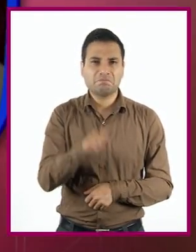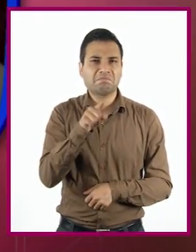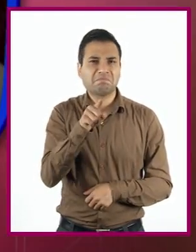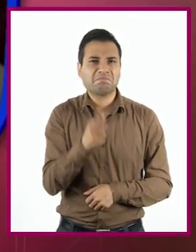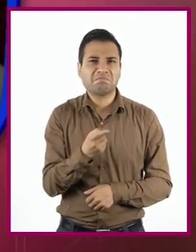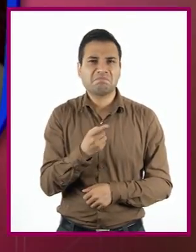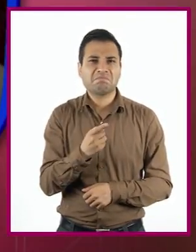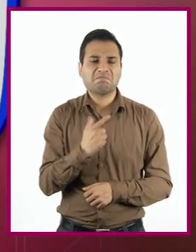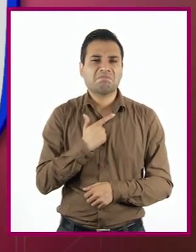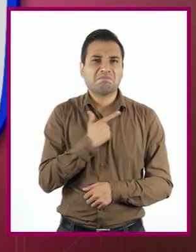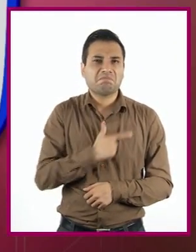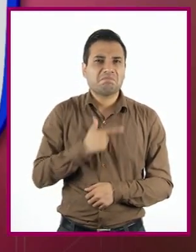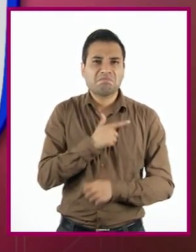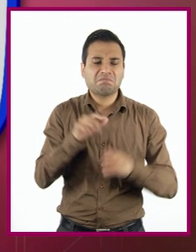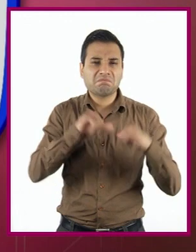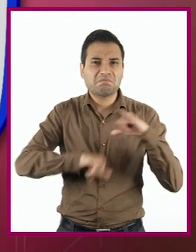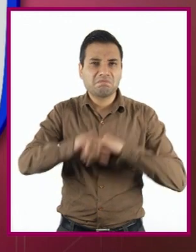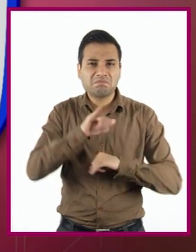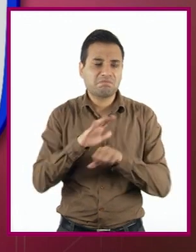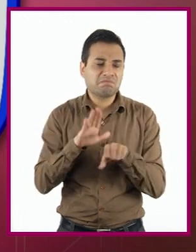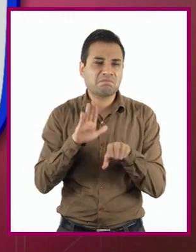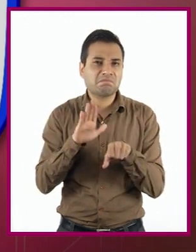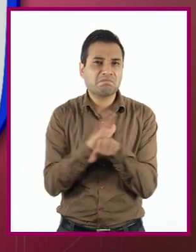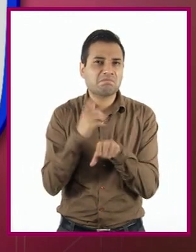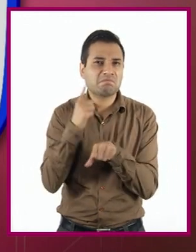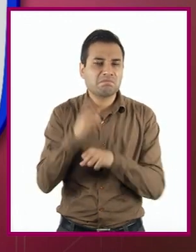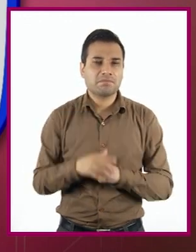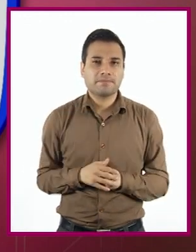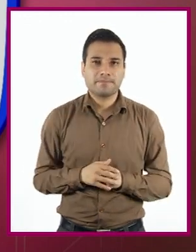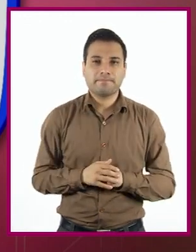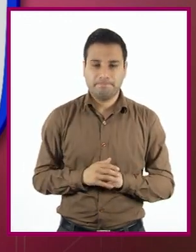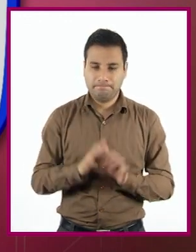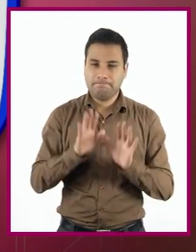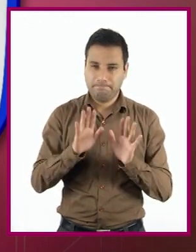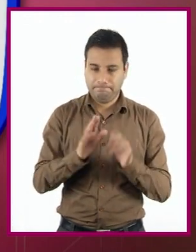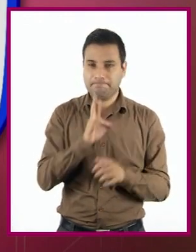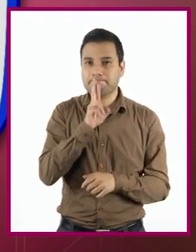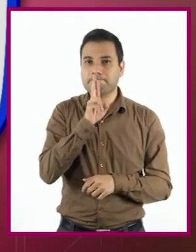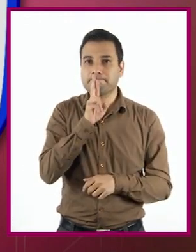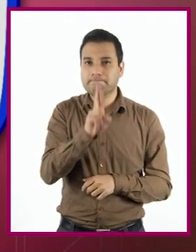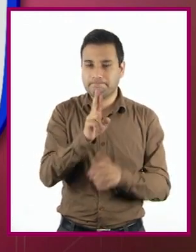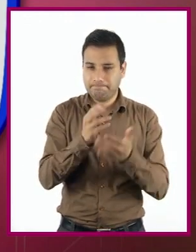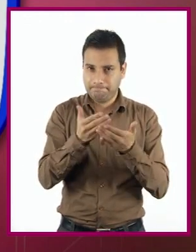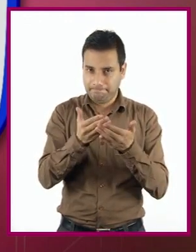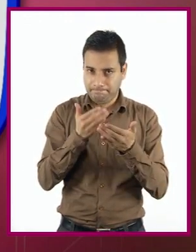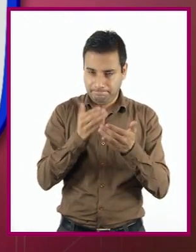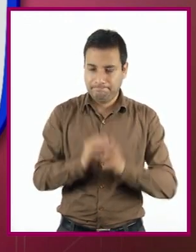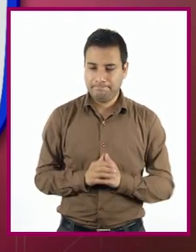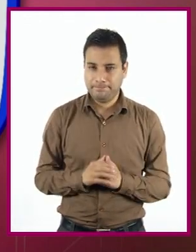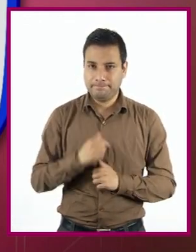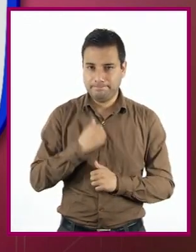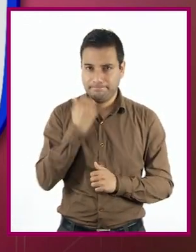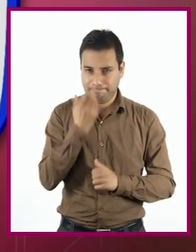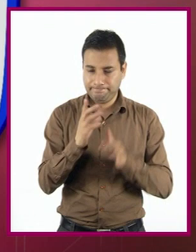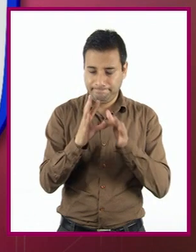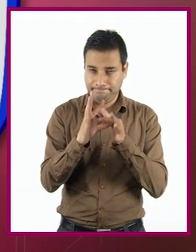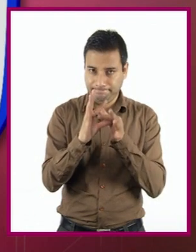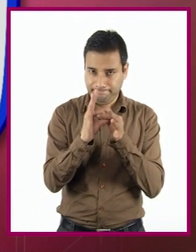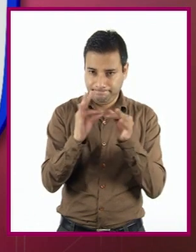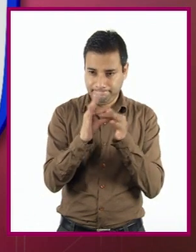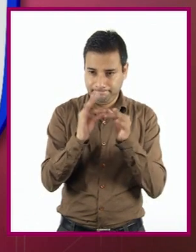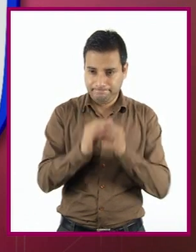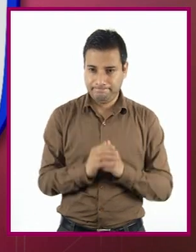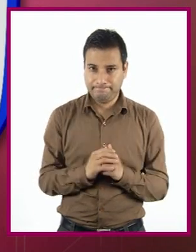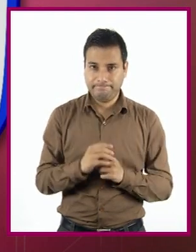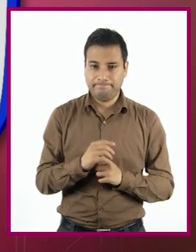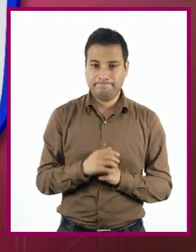a la ciencia? Antes de contestar directamente esta pregunta, quisiera comentarles que como